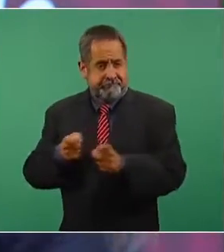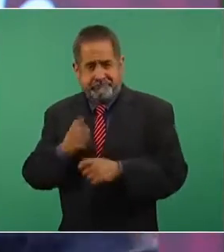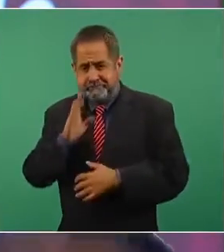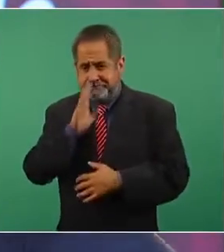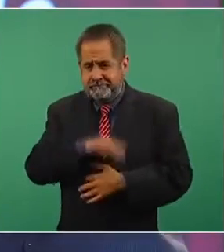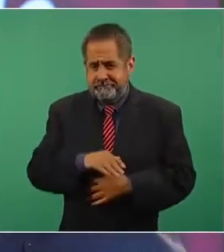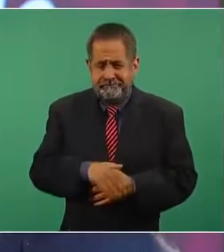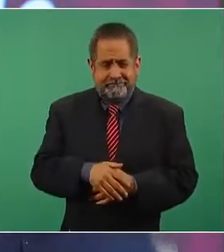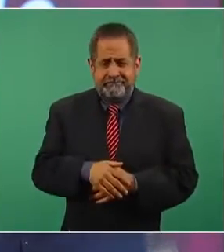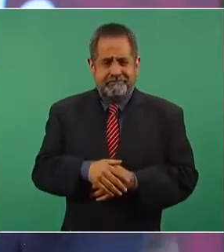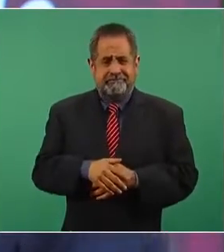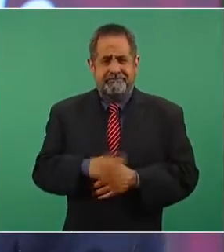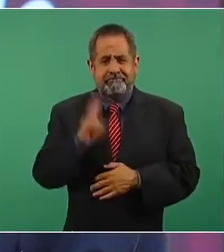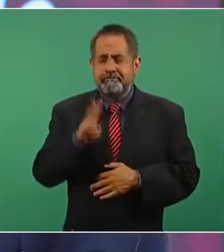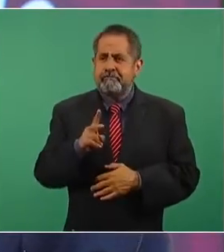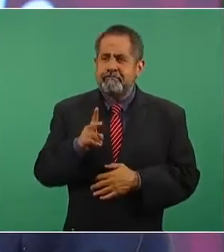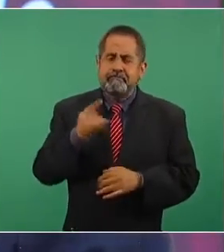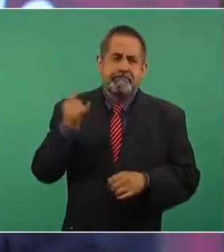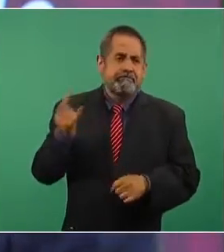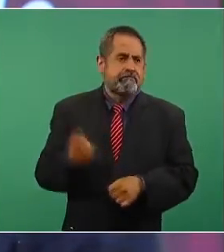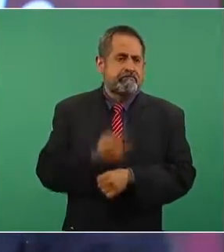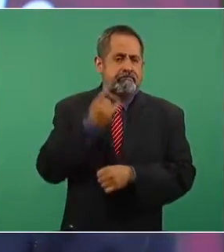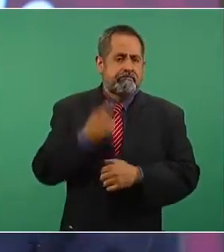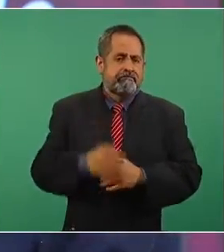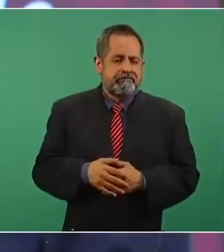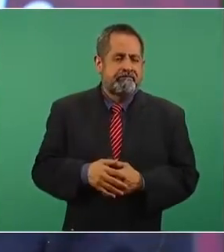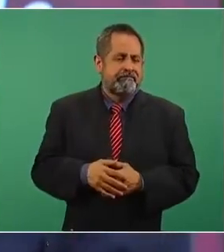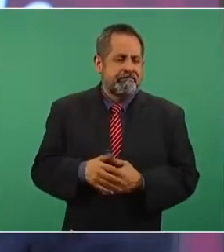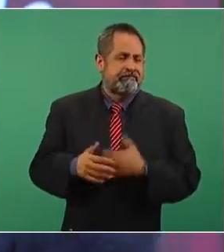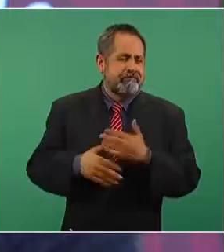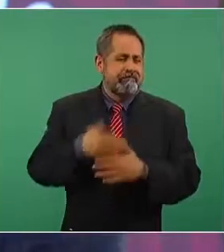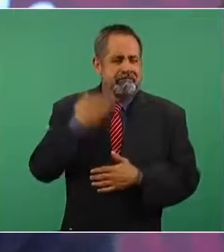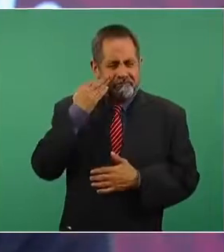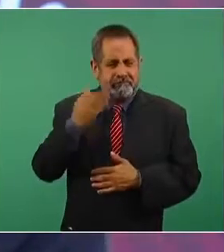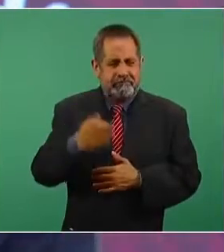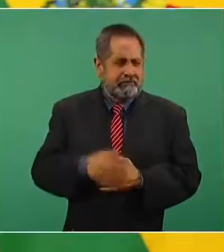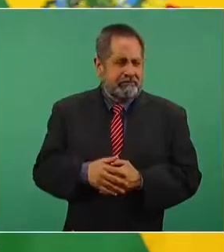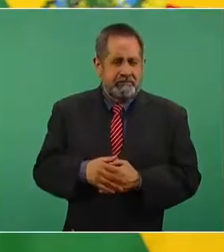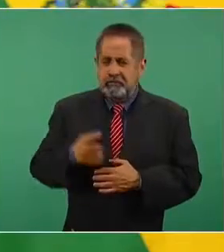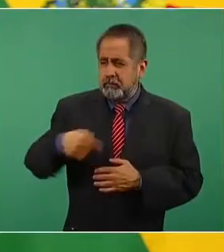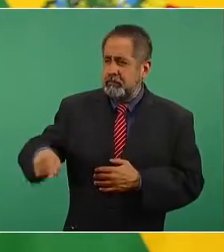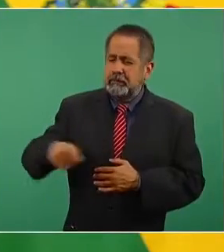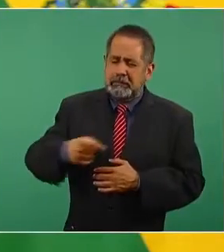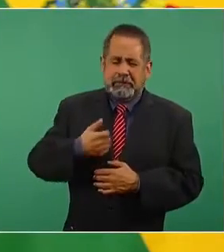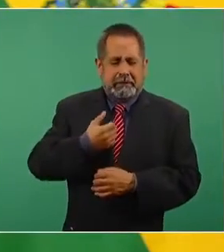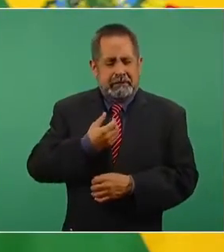y han generado una gran decepción en el pueblo. Después de muchos sacrificios